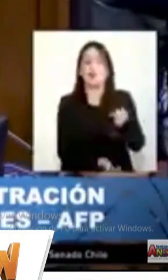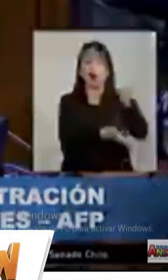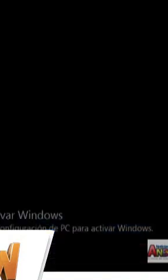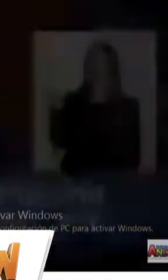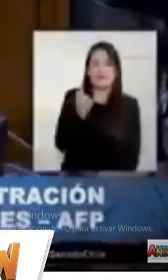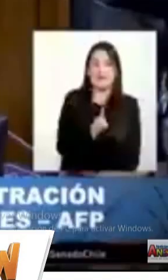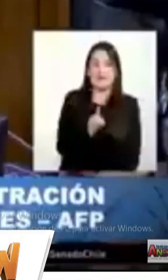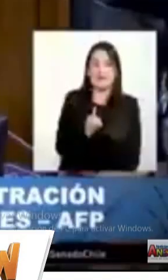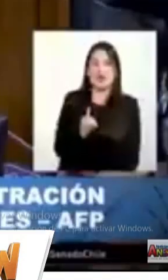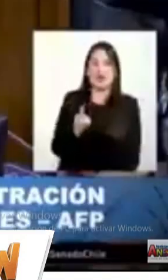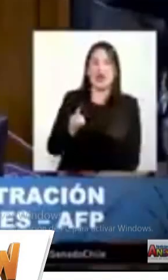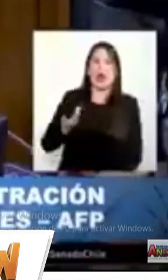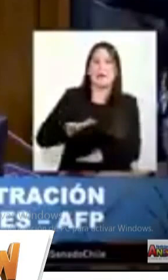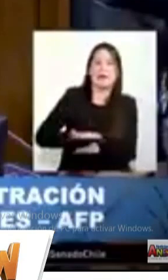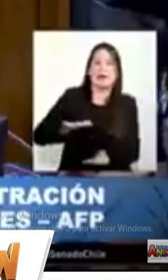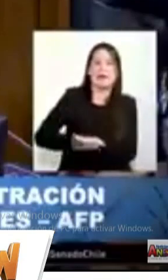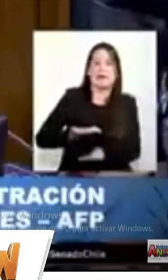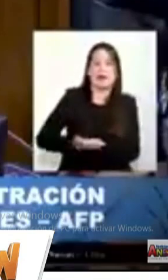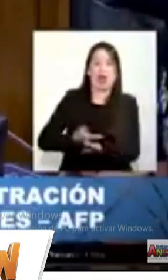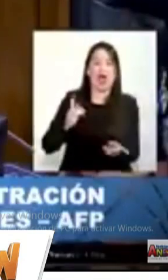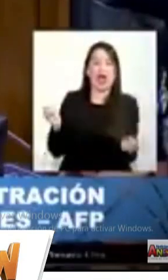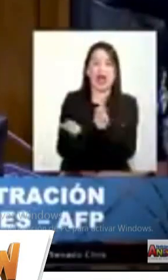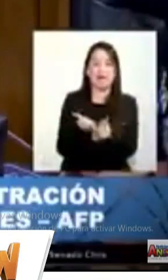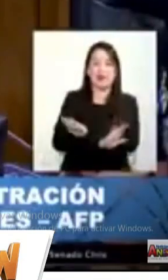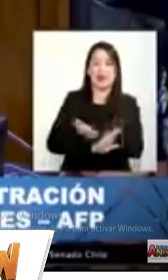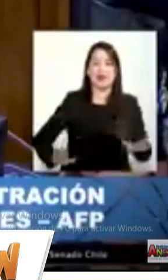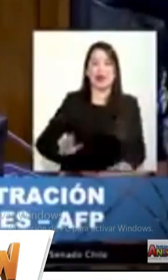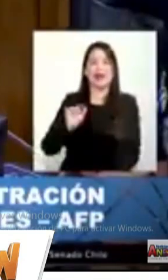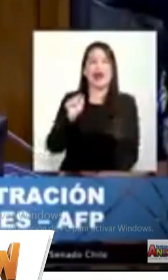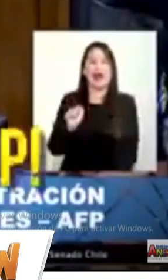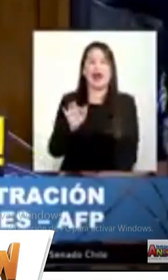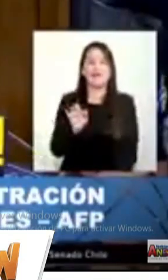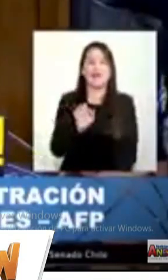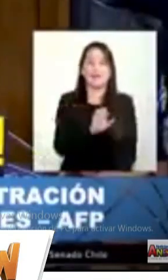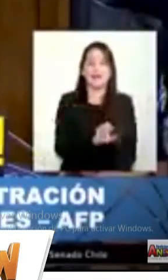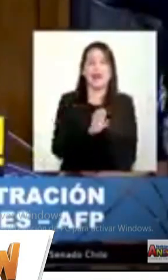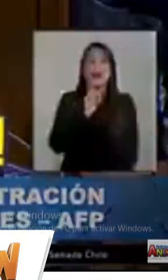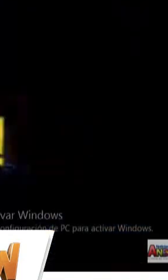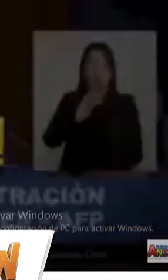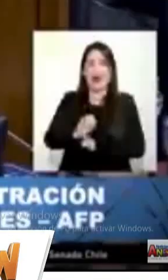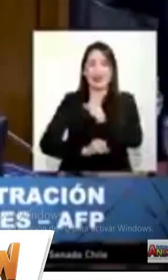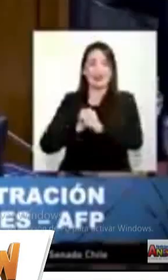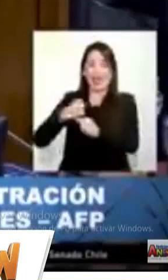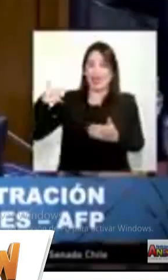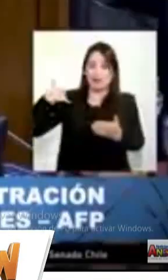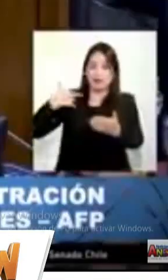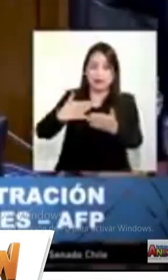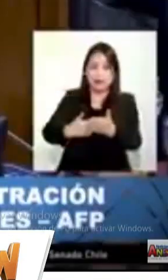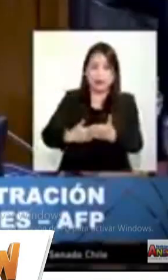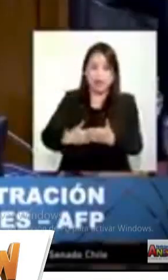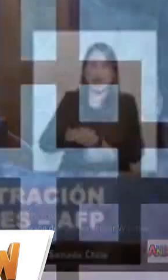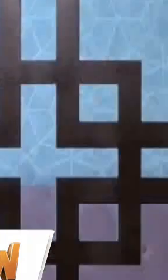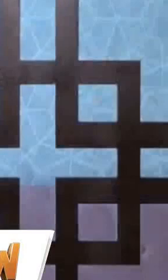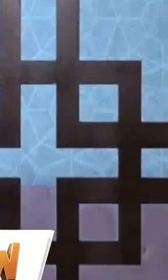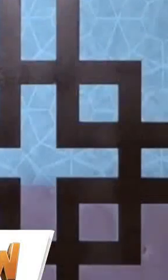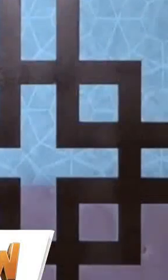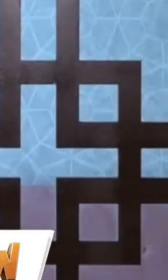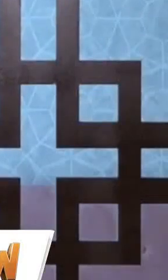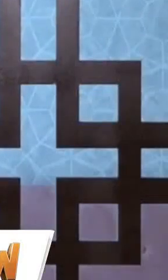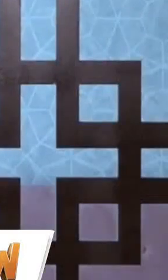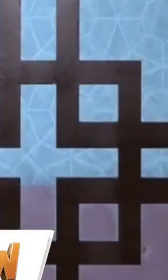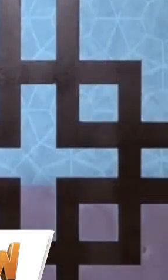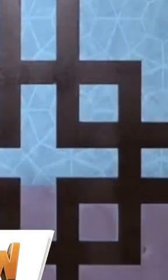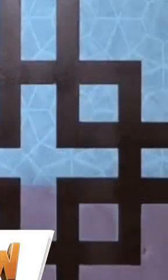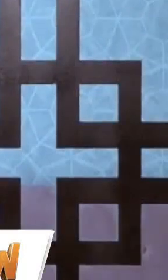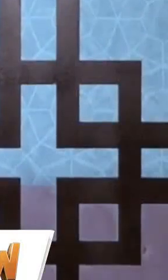económicamente. Hace unos años Chile tenía incluso superávit económico, una economía frondosa. Pero yo quiero pedirle al presidente de